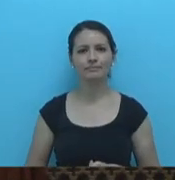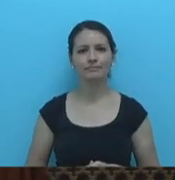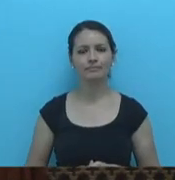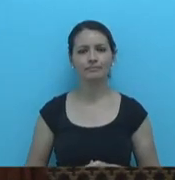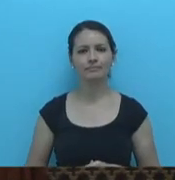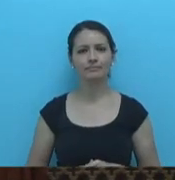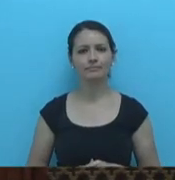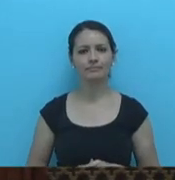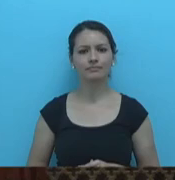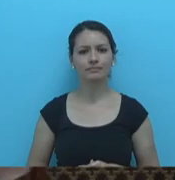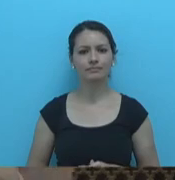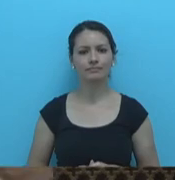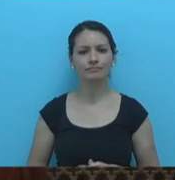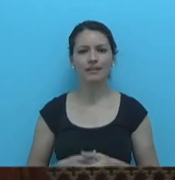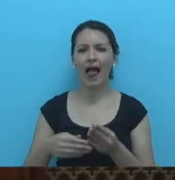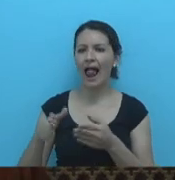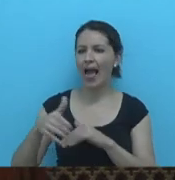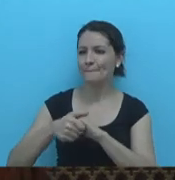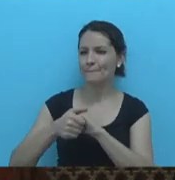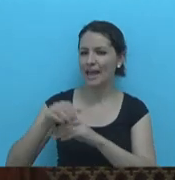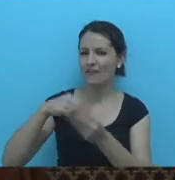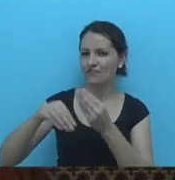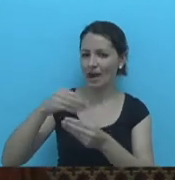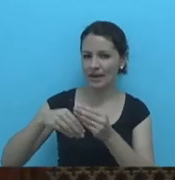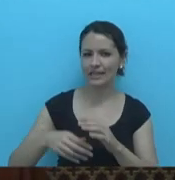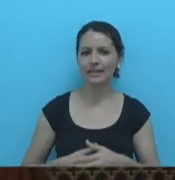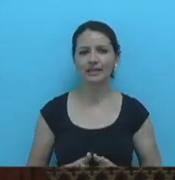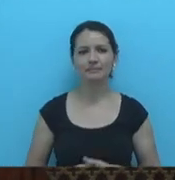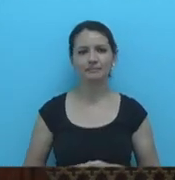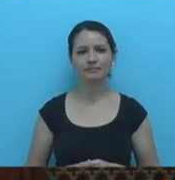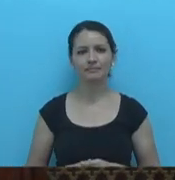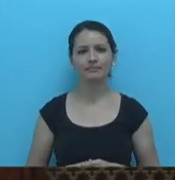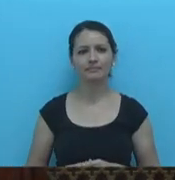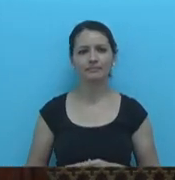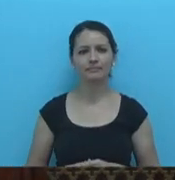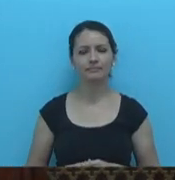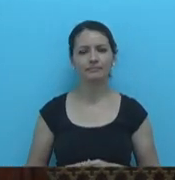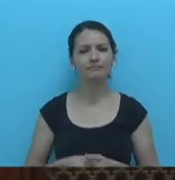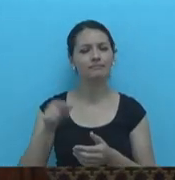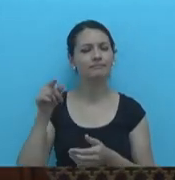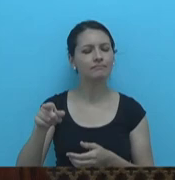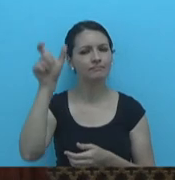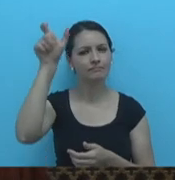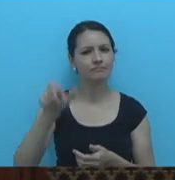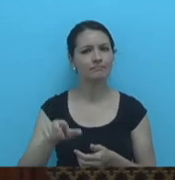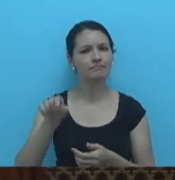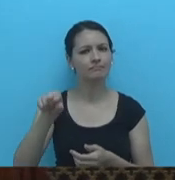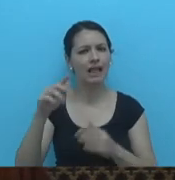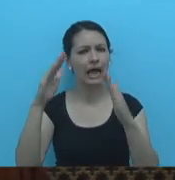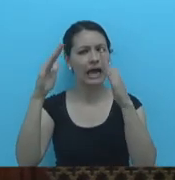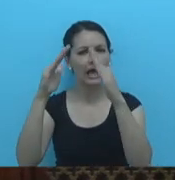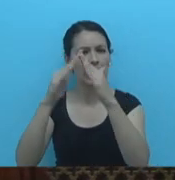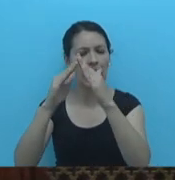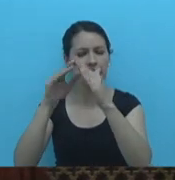es que también en la familia había jacuzzi, por eso me confundí. Se encontró con su casa destruida